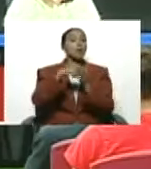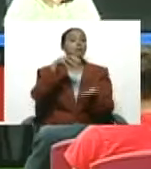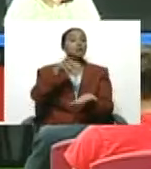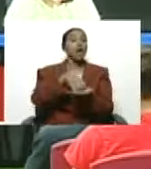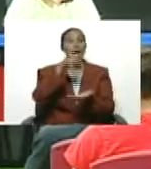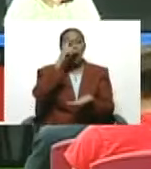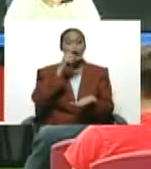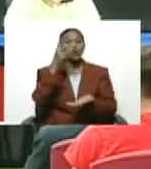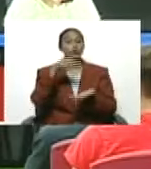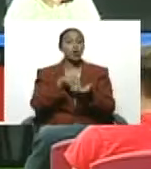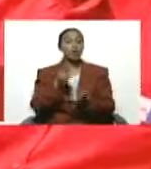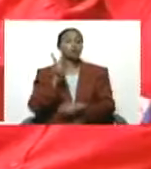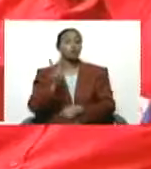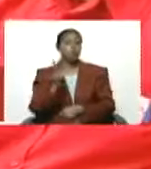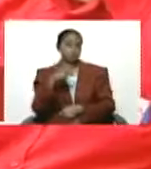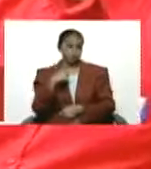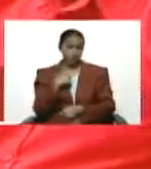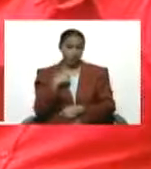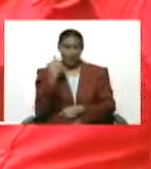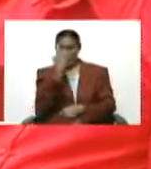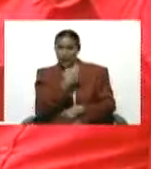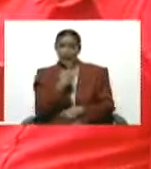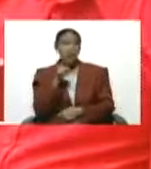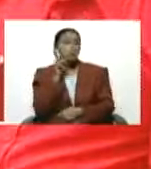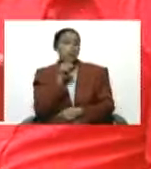Yo no me he caído a mentira con ellos.